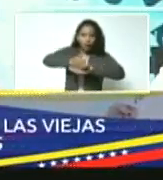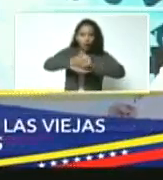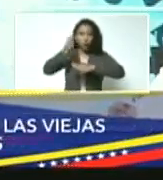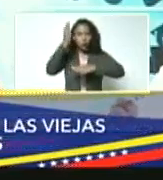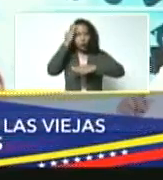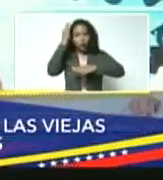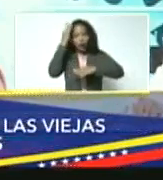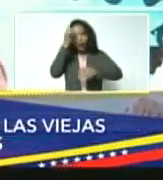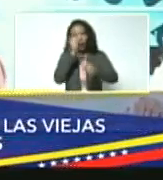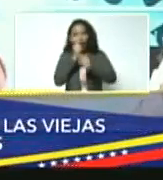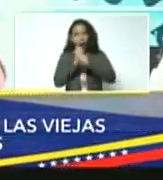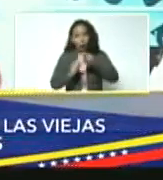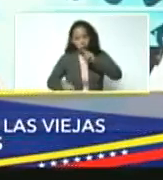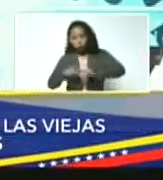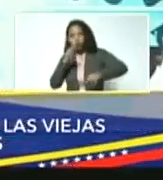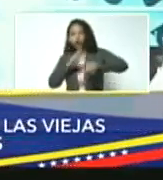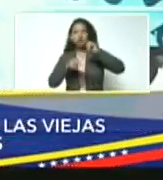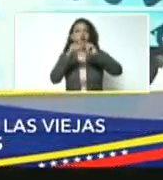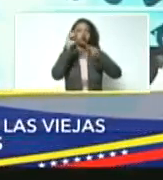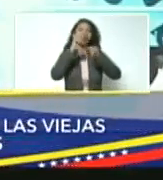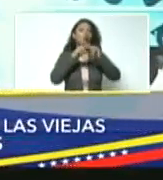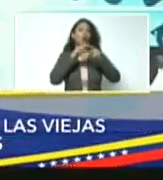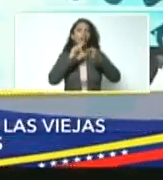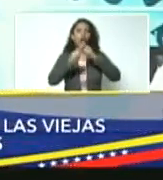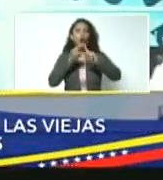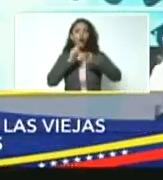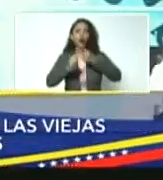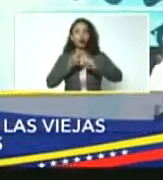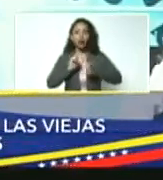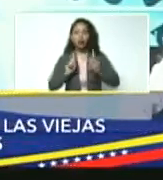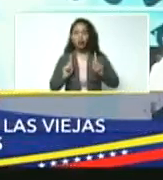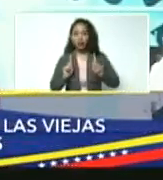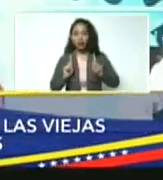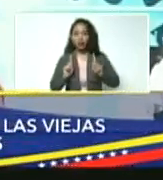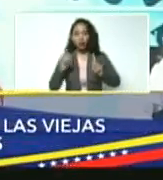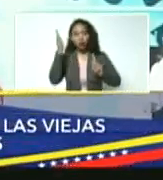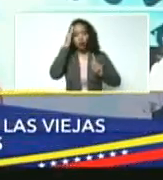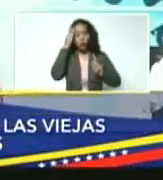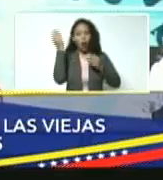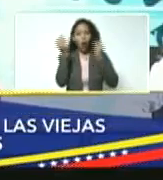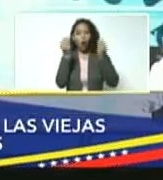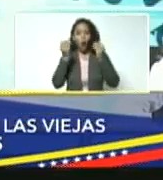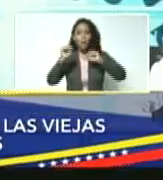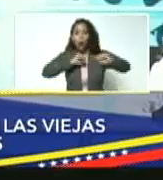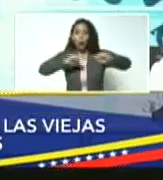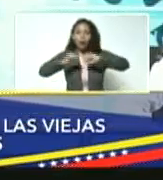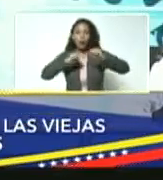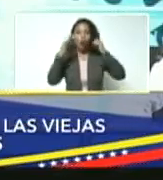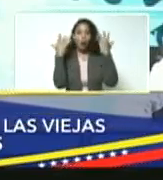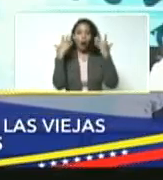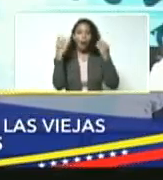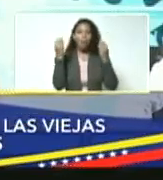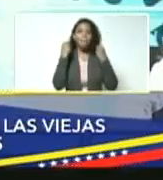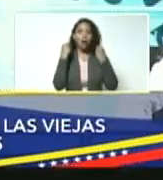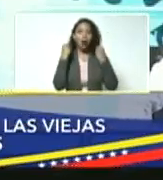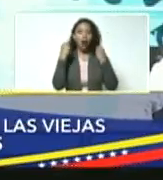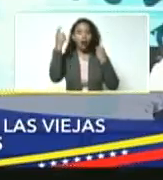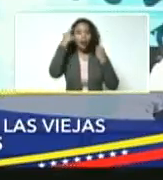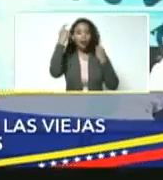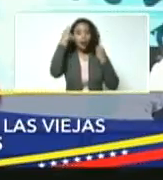trabajar la construcción y desconstrucción de objetos, supiera mover las manos para que su cerebro